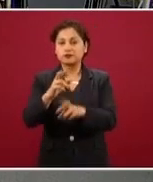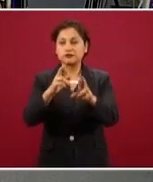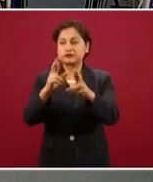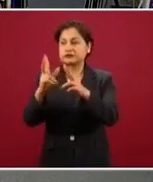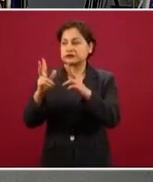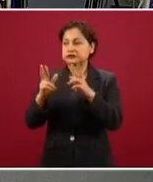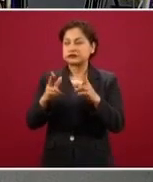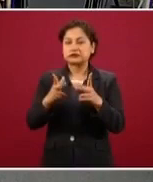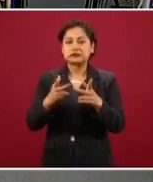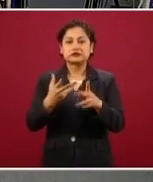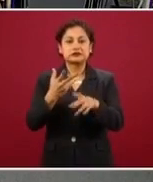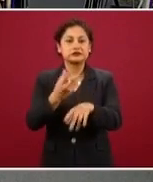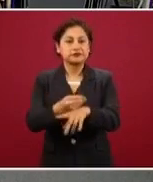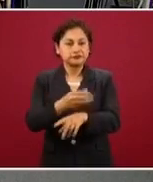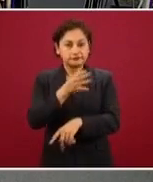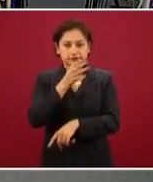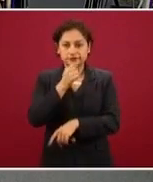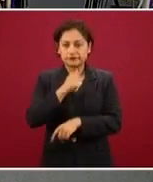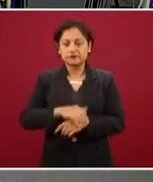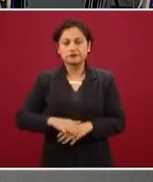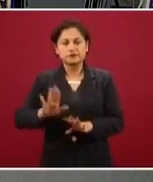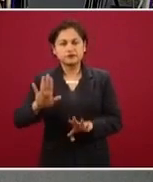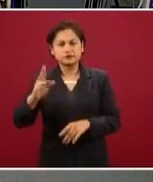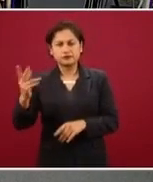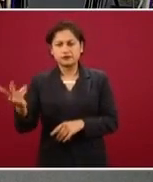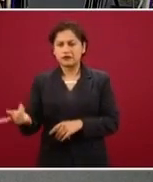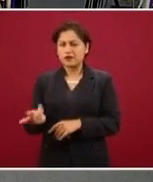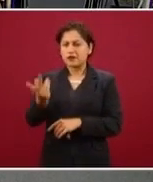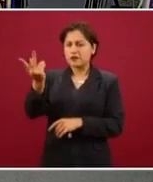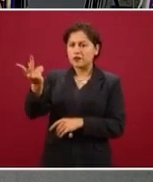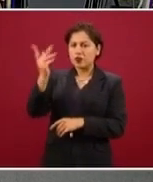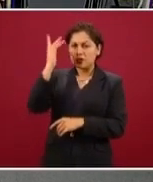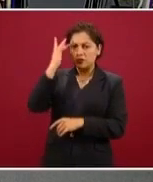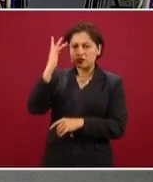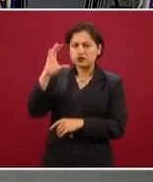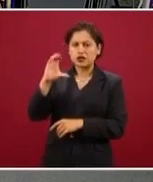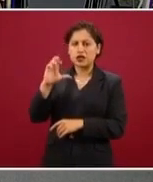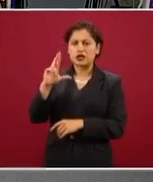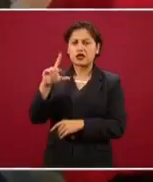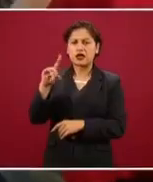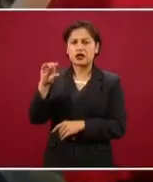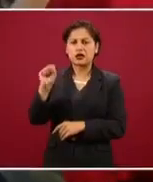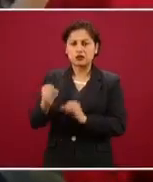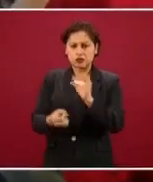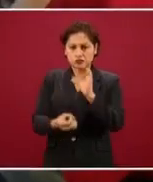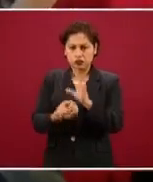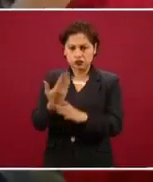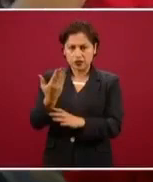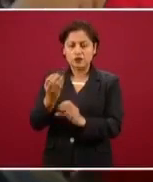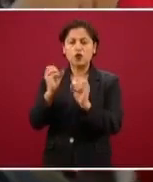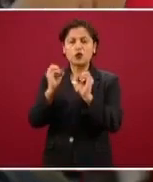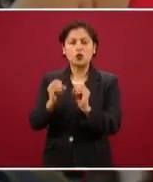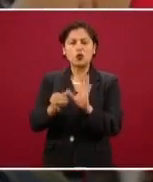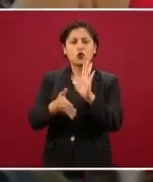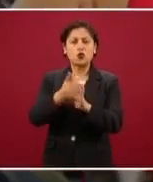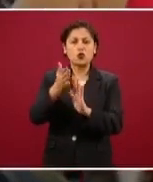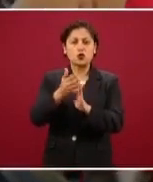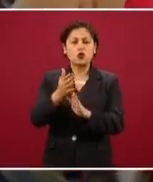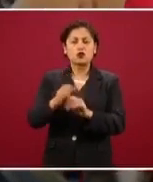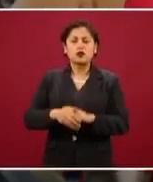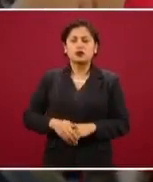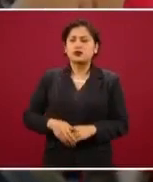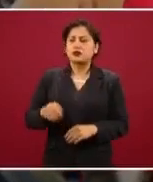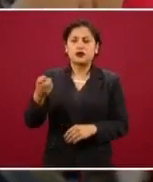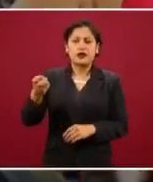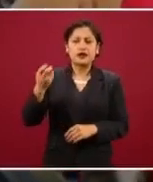Sí. ¿Y el de San Carlos que anunció el domingo, ese se va a hacer o ese es obra incompleta? No, ese se hizo hace